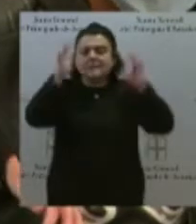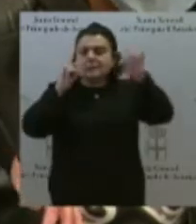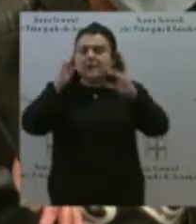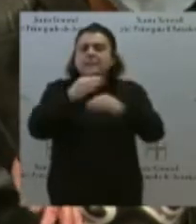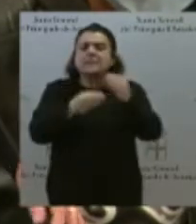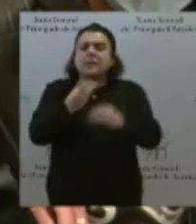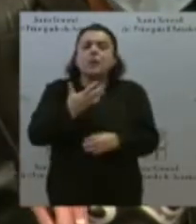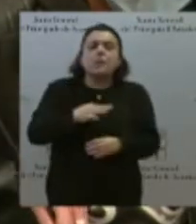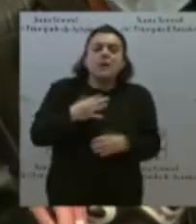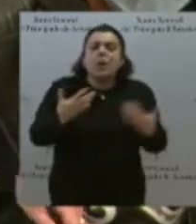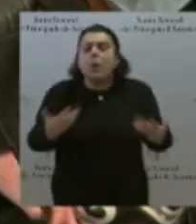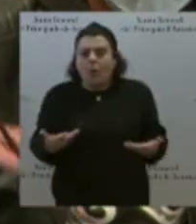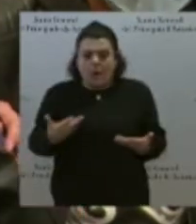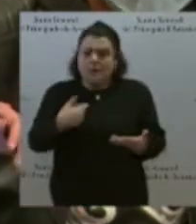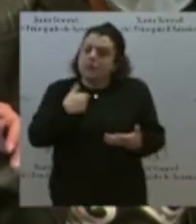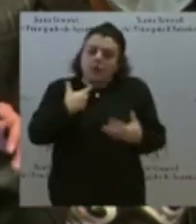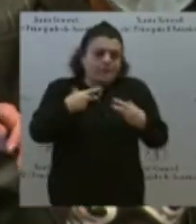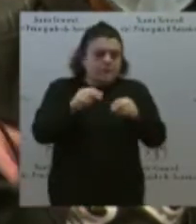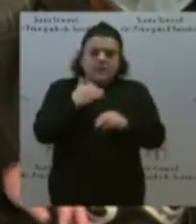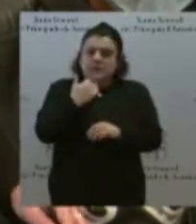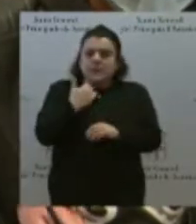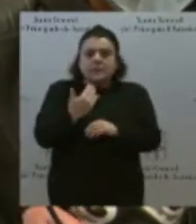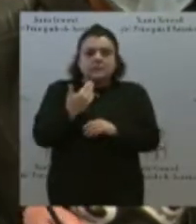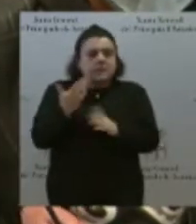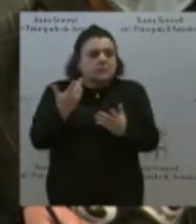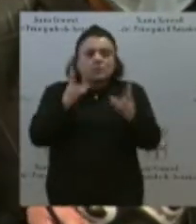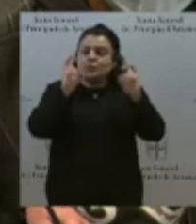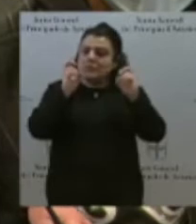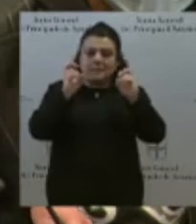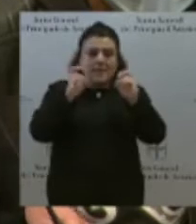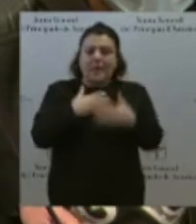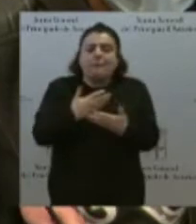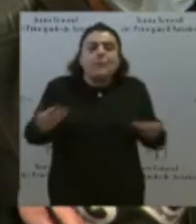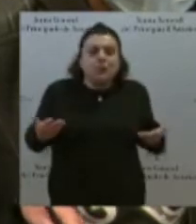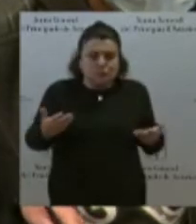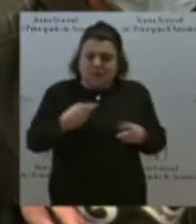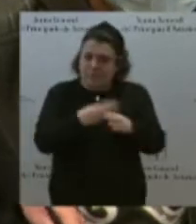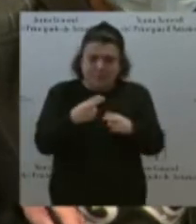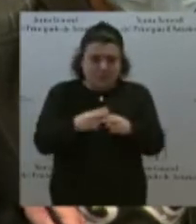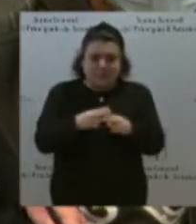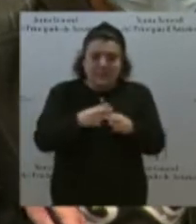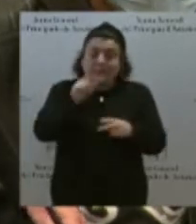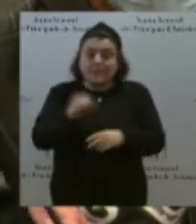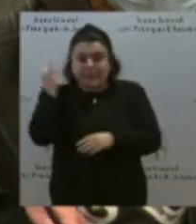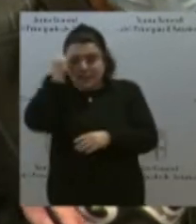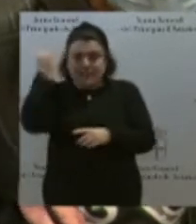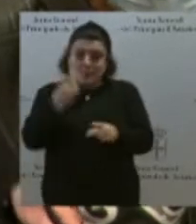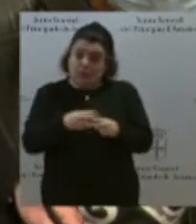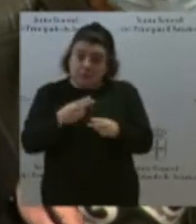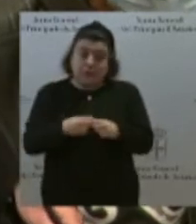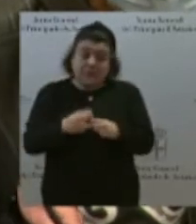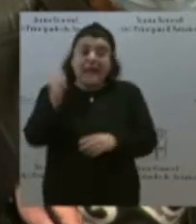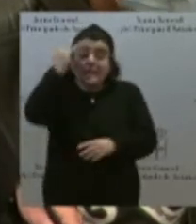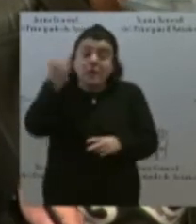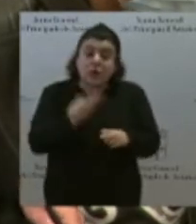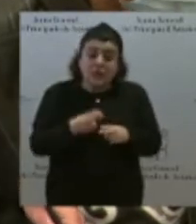y exclusivamente una cuestión de voluntad política y de ideología política. La ideología política de este grupo parlamentario es